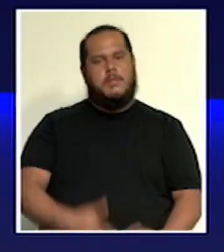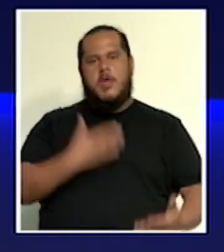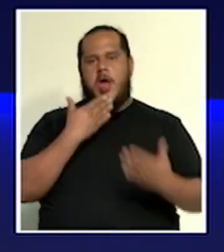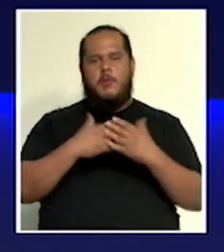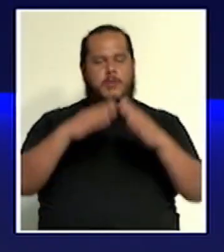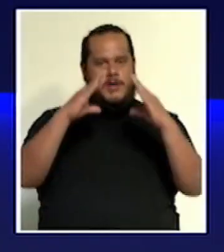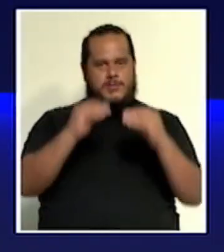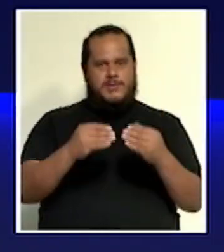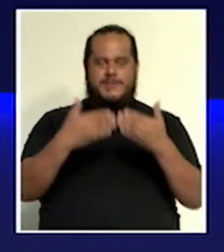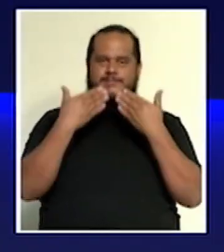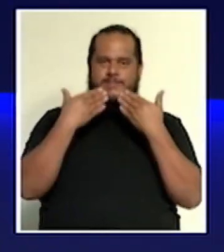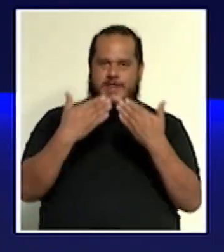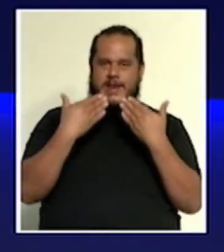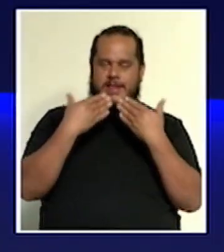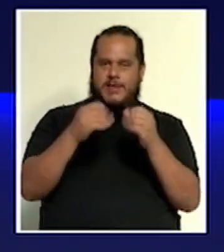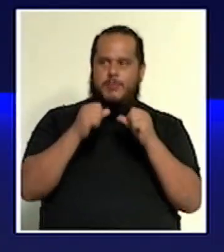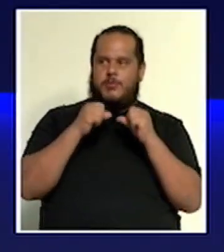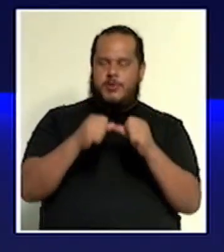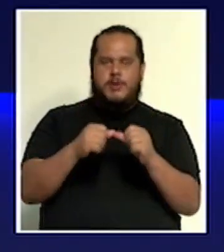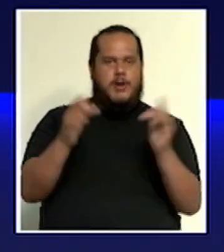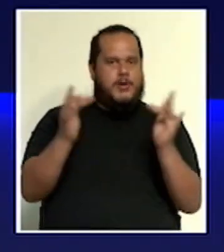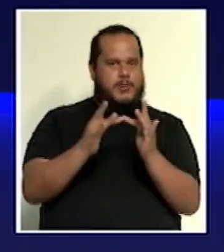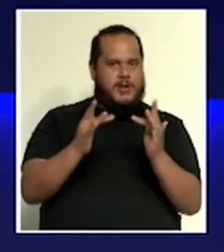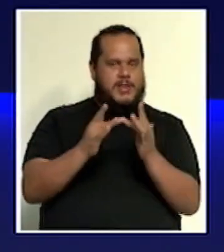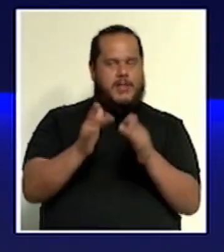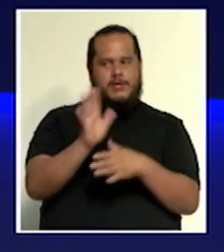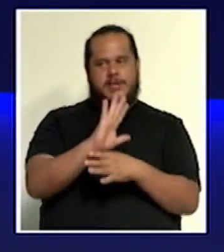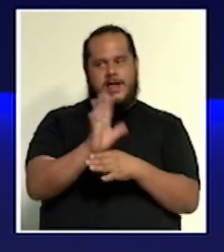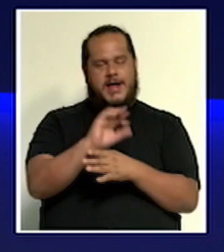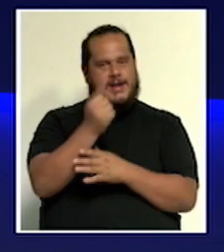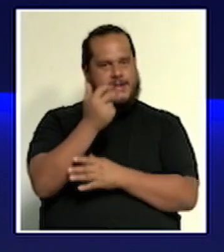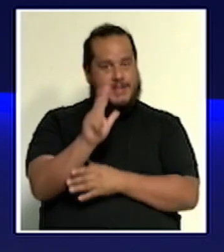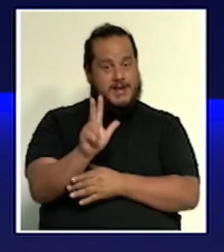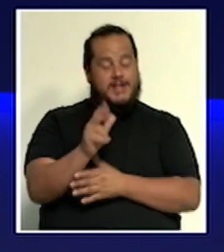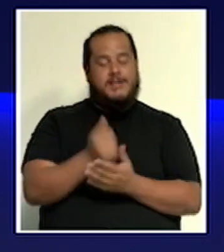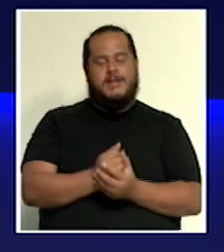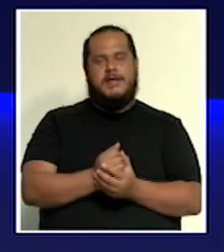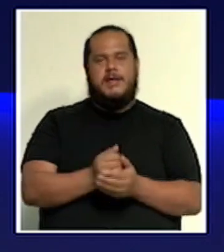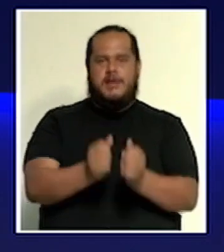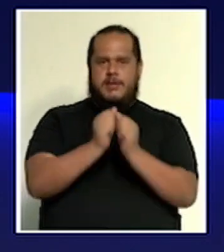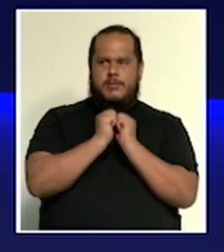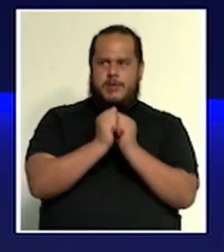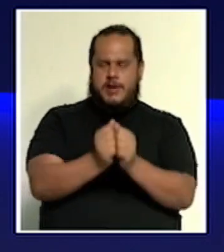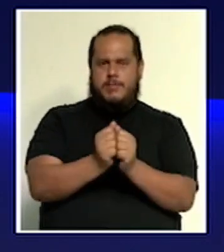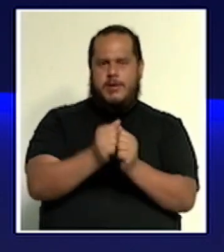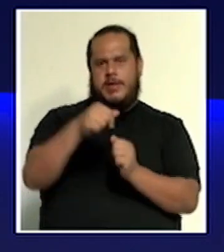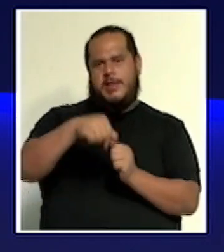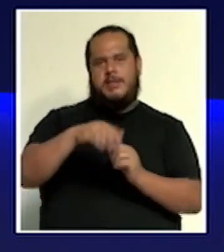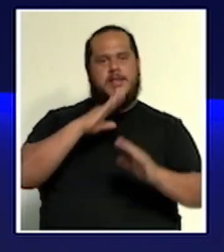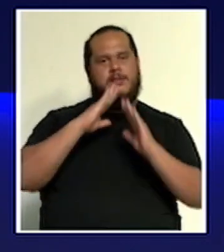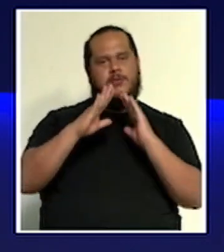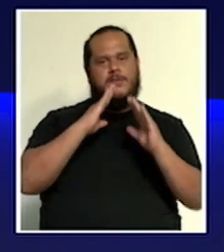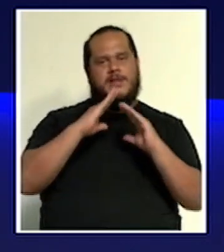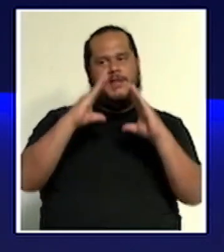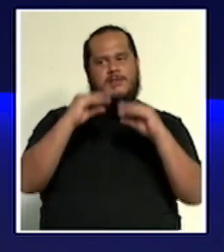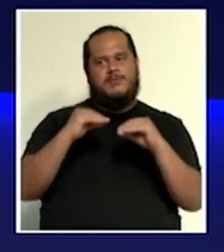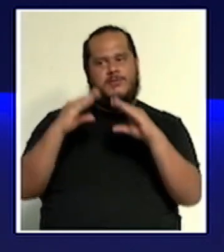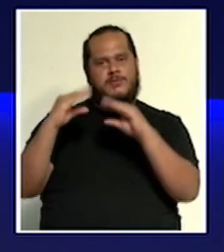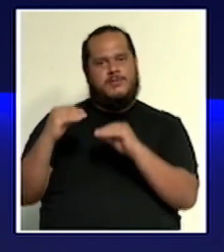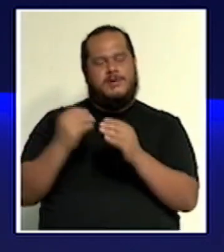Buenas noches, gracias por continuar conectados a la señal de Canal 13 y por acompañarnos en estas